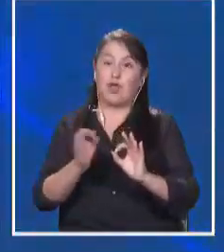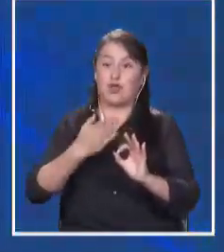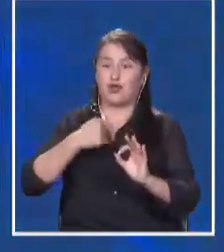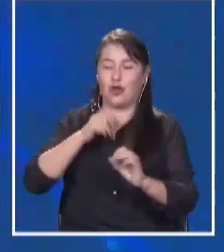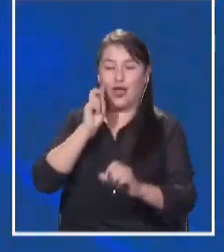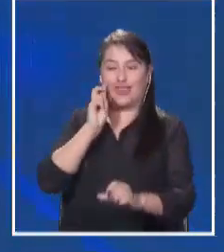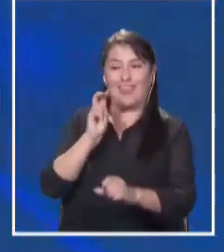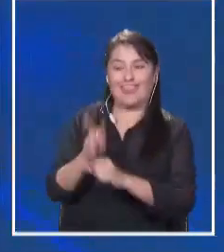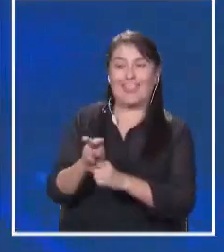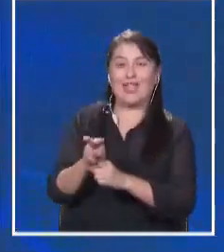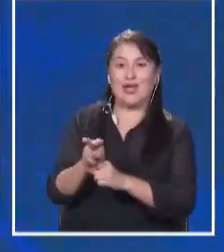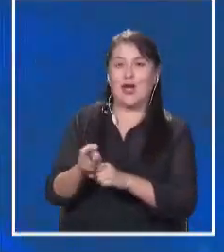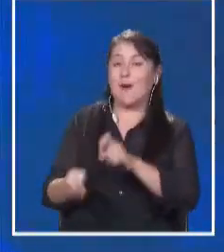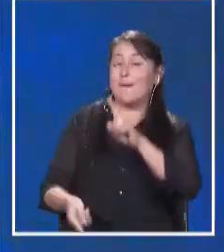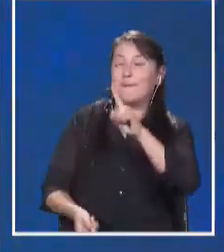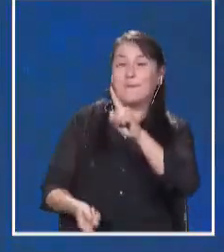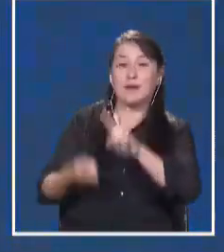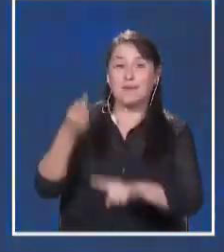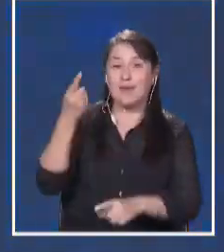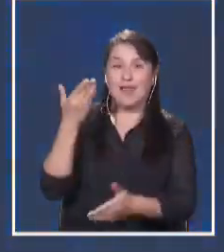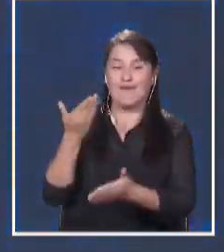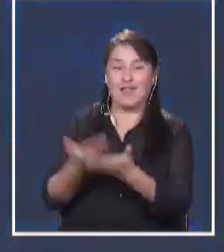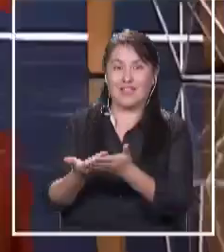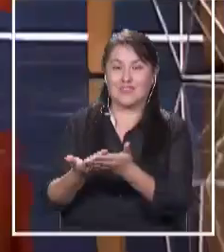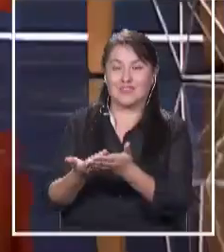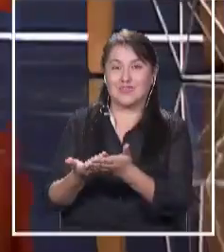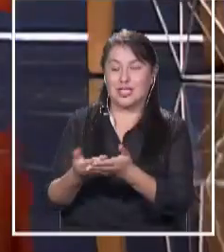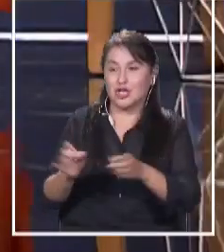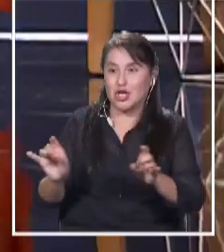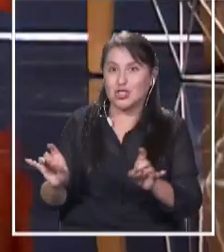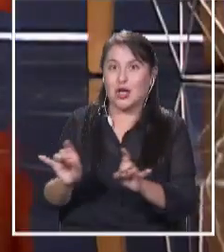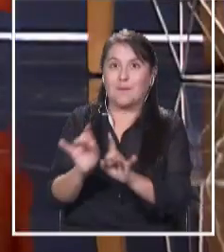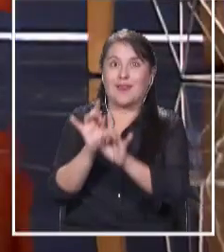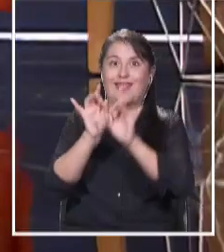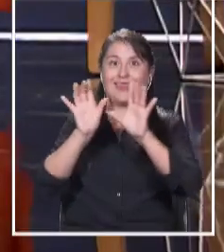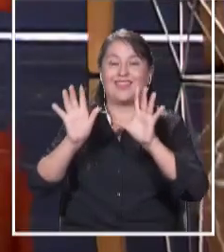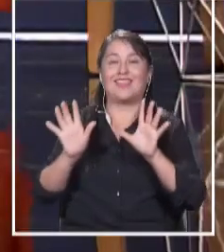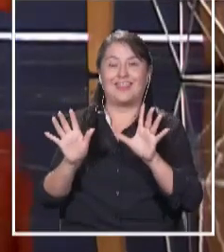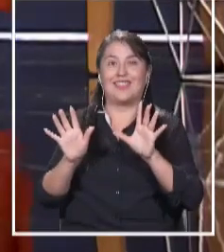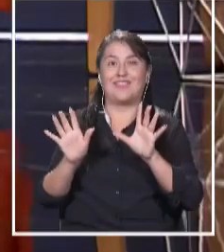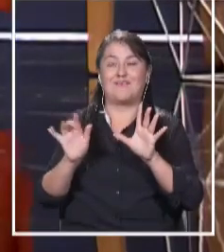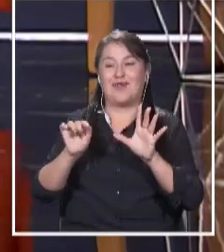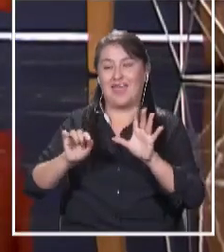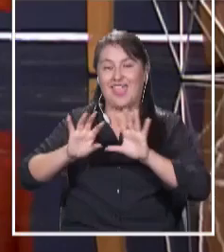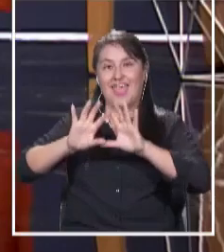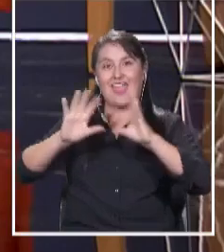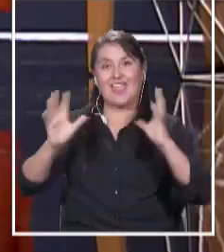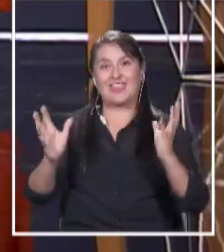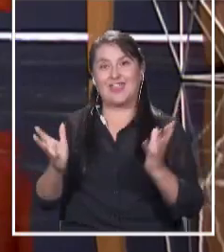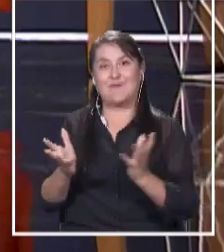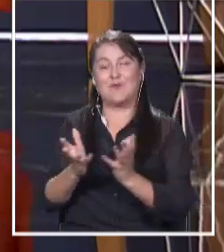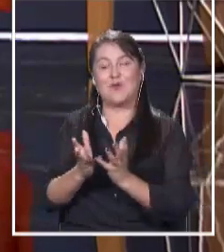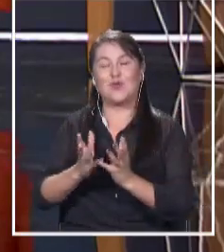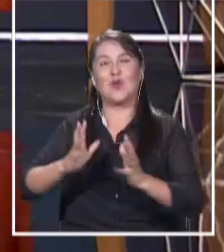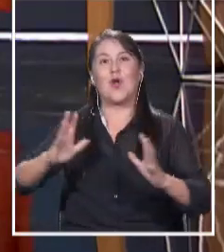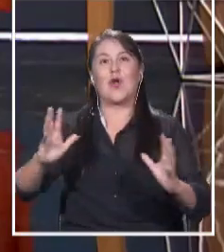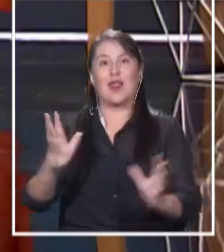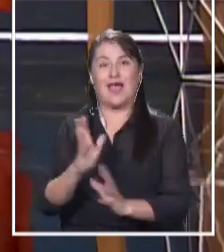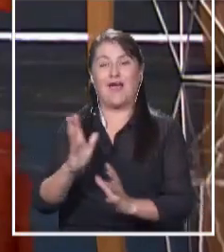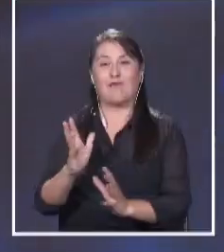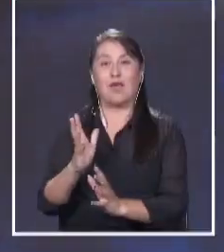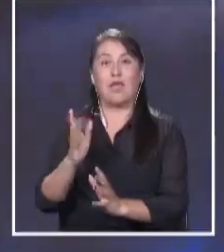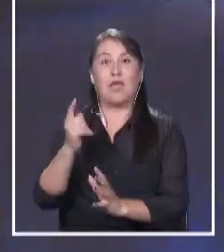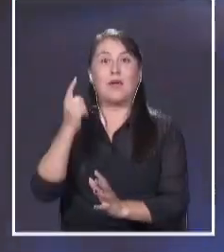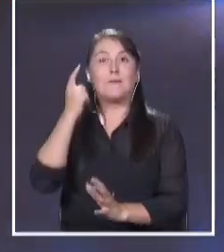vez y nos sorprendimos, ¿cierto?, de este mundo, de nuevo, tan extremo y que considerábamos, por lo